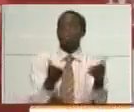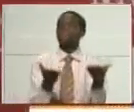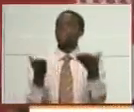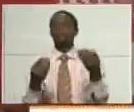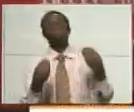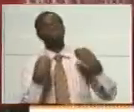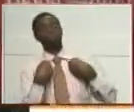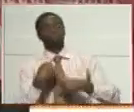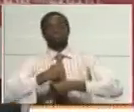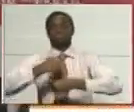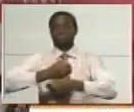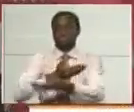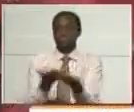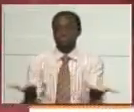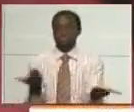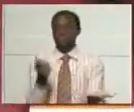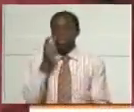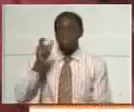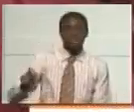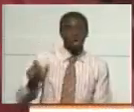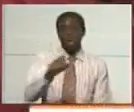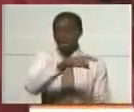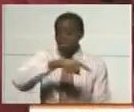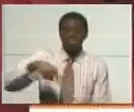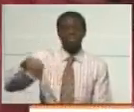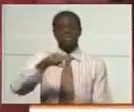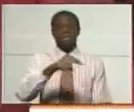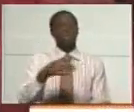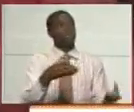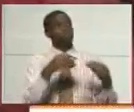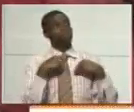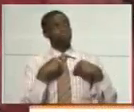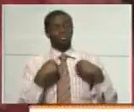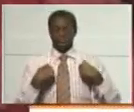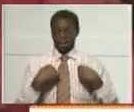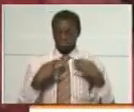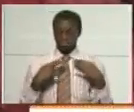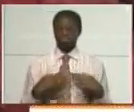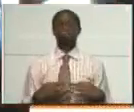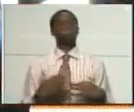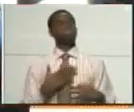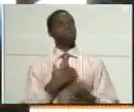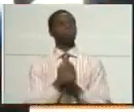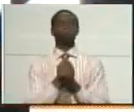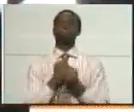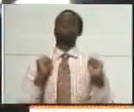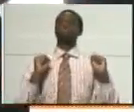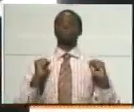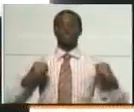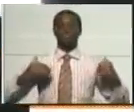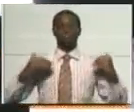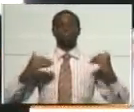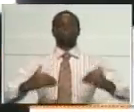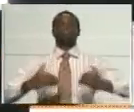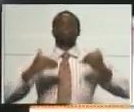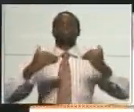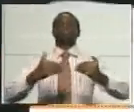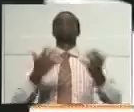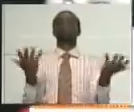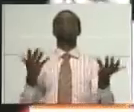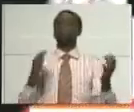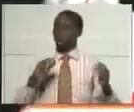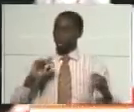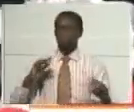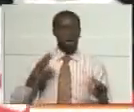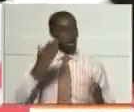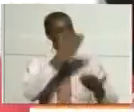al ciudadano, para que, investido de su soberanía, ejerza la activación del poder constituyente